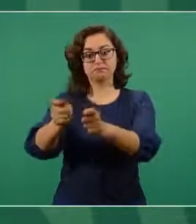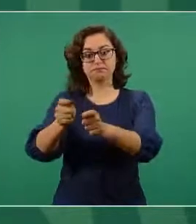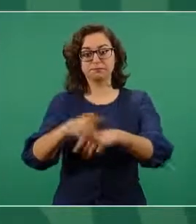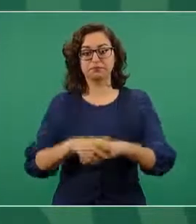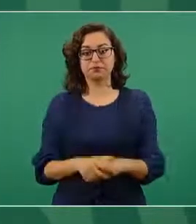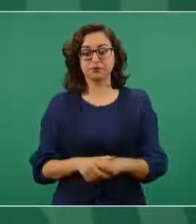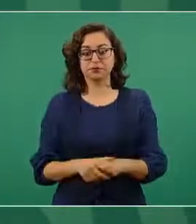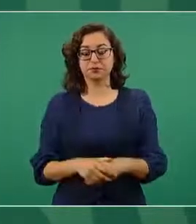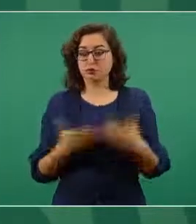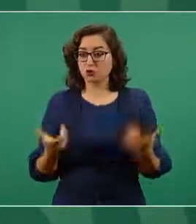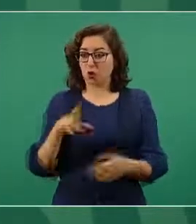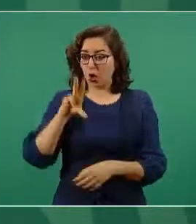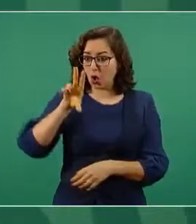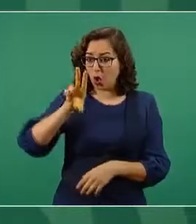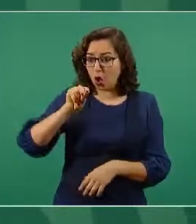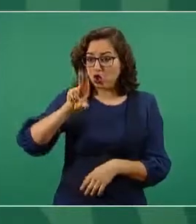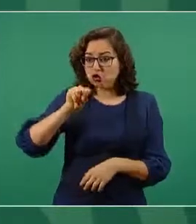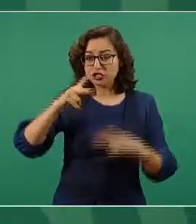ampliar